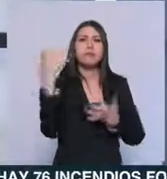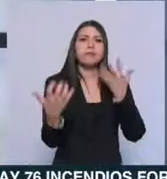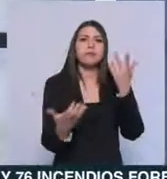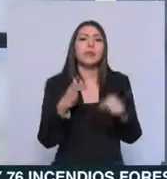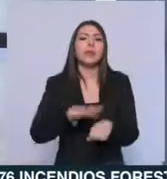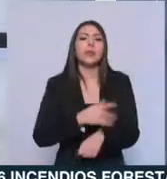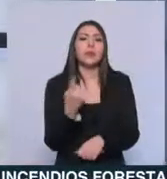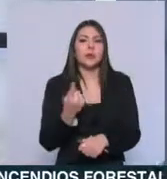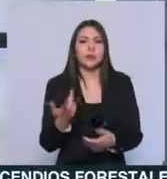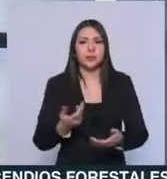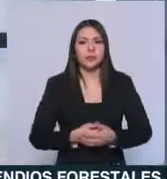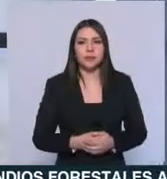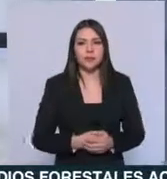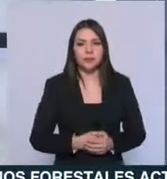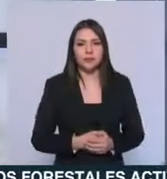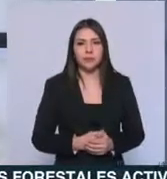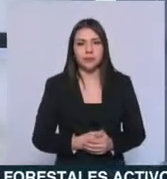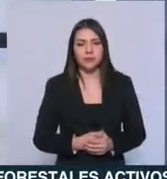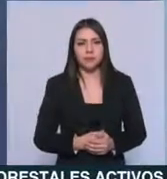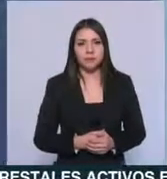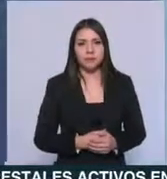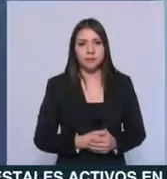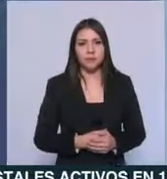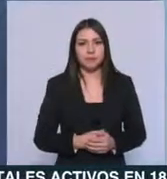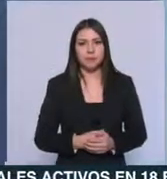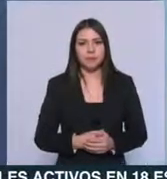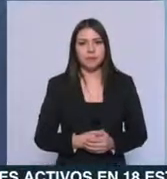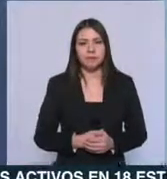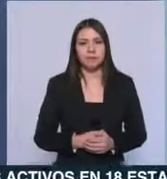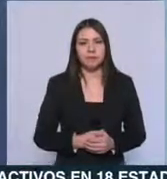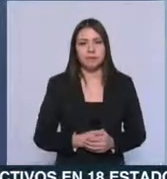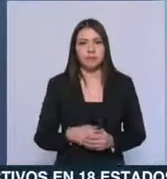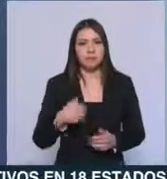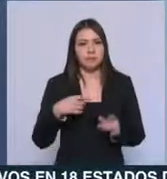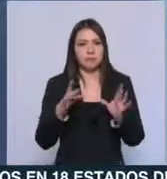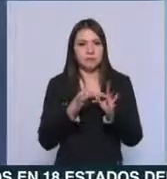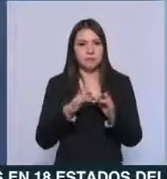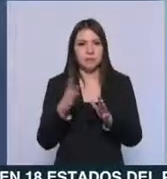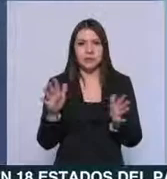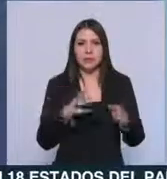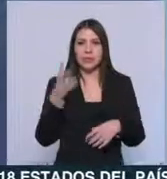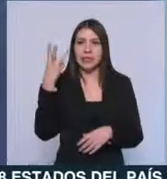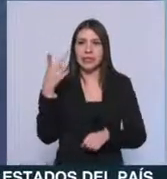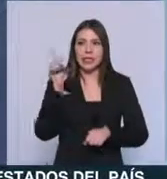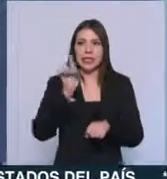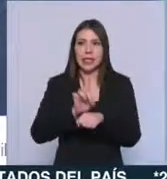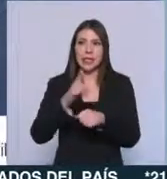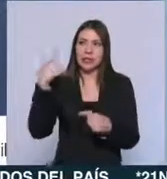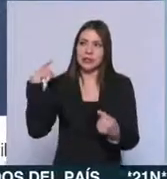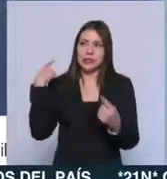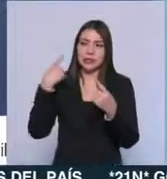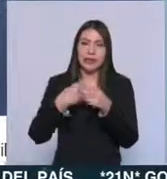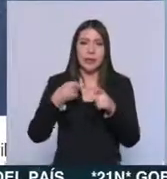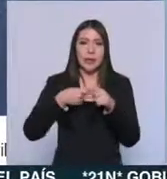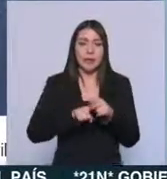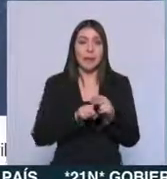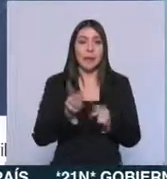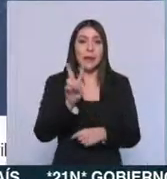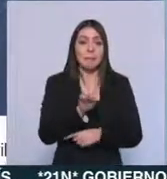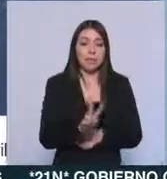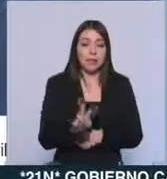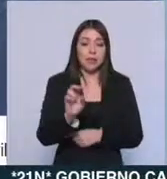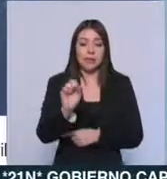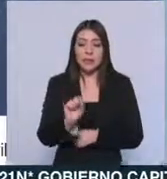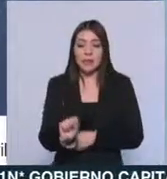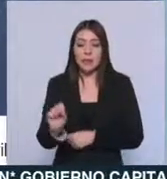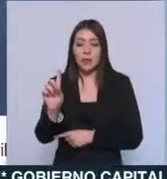ver, yo quisiera empezar diciendo de que justamente ha sido en los últimos 3 días que empezó el viernes, sábado